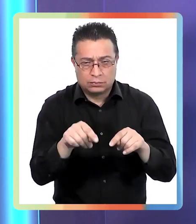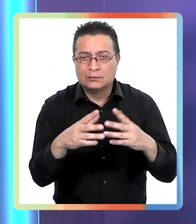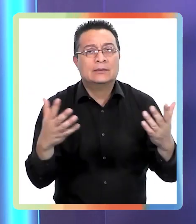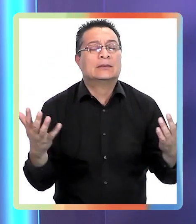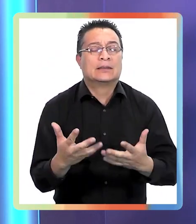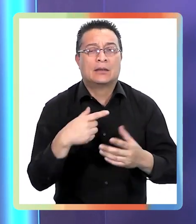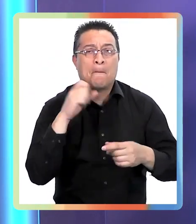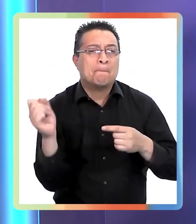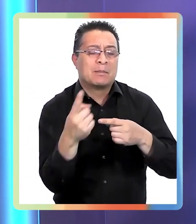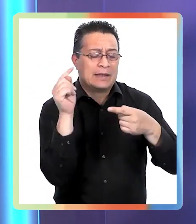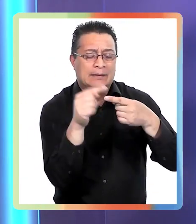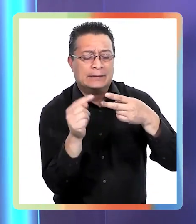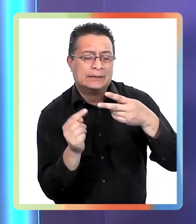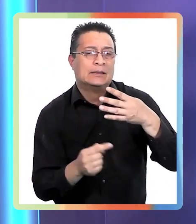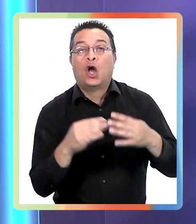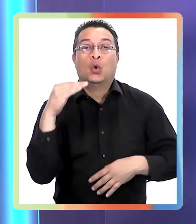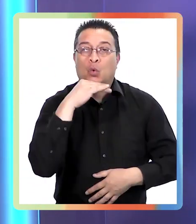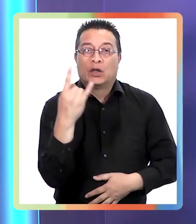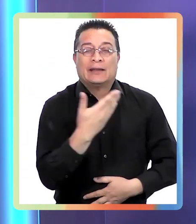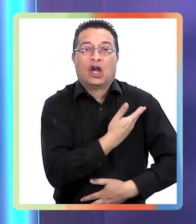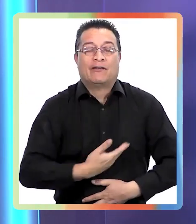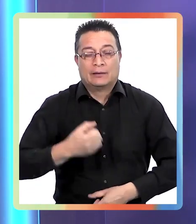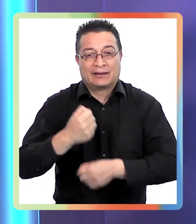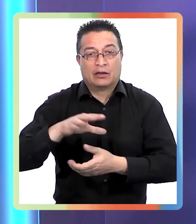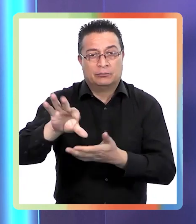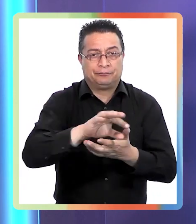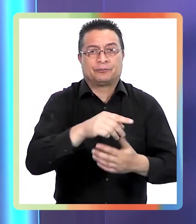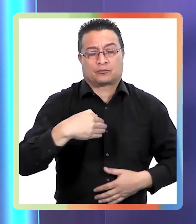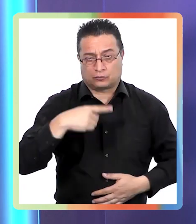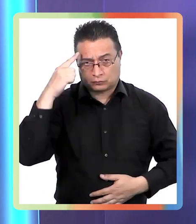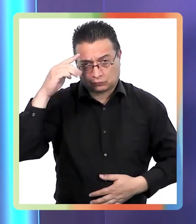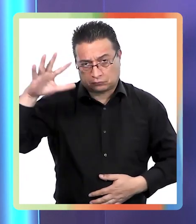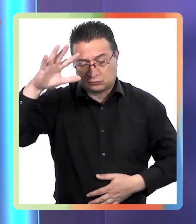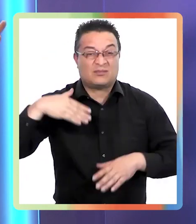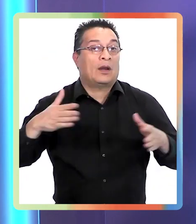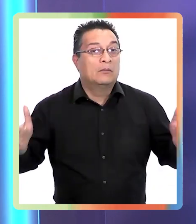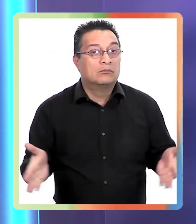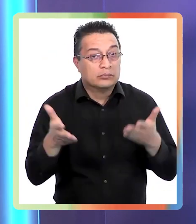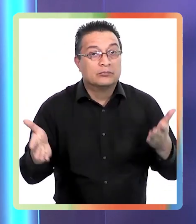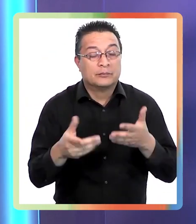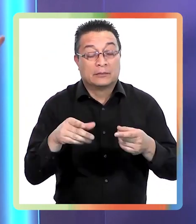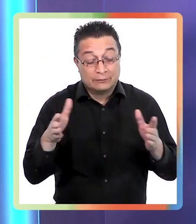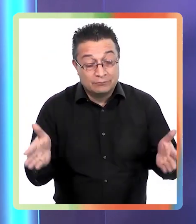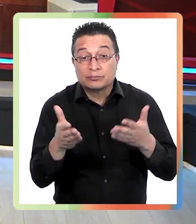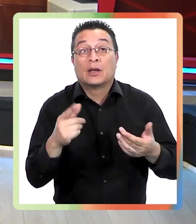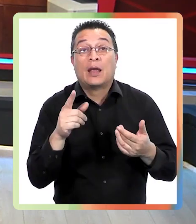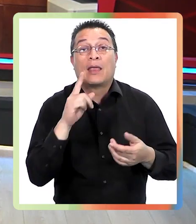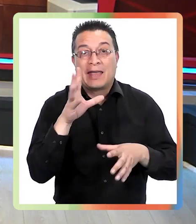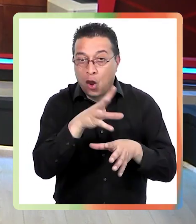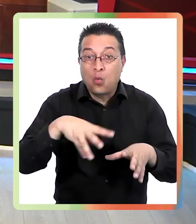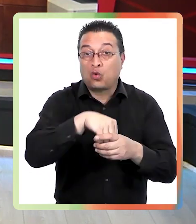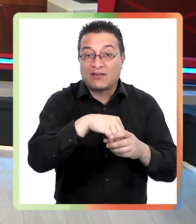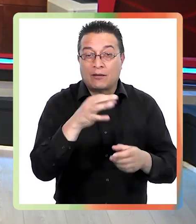Al área chica de cuáles son las primeras urgencias de este gobierno en materia de empleo. Yo me imagino la primera de todas ellas, la recuperación, y una